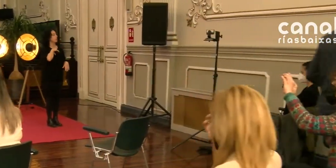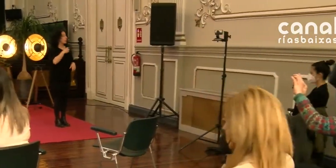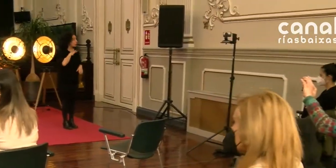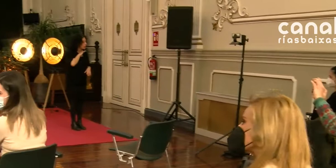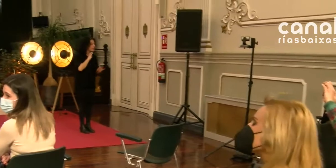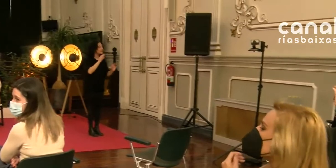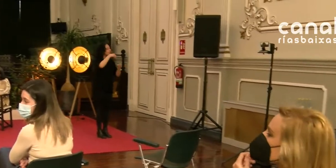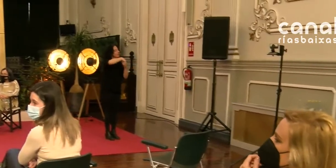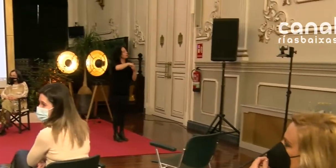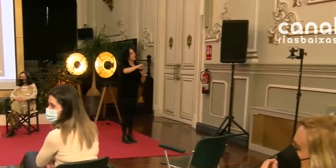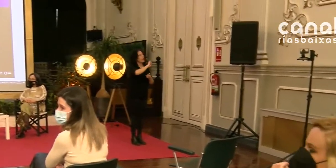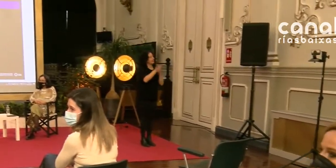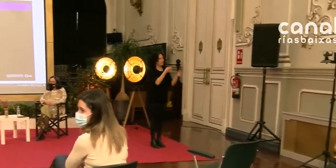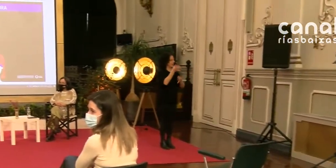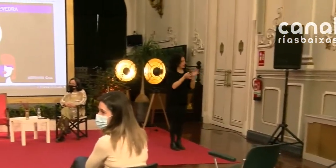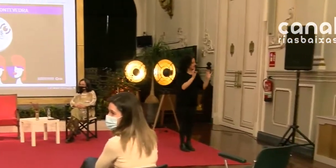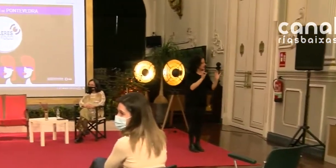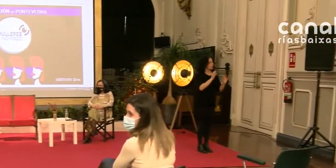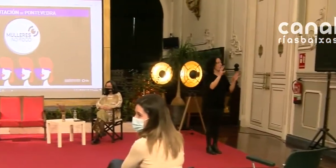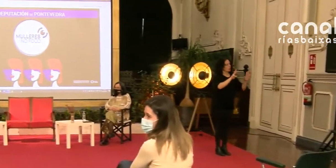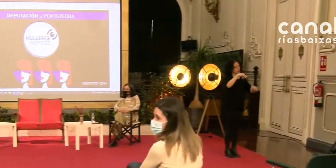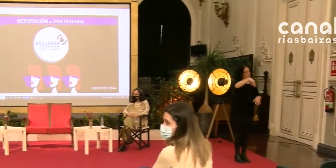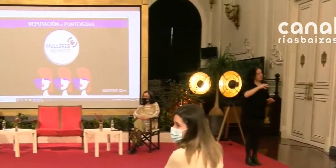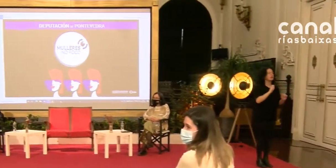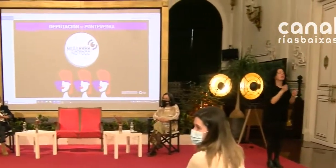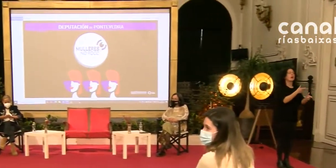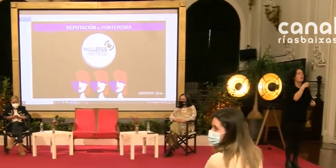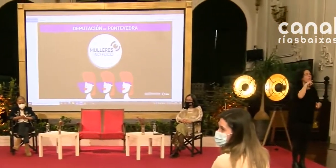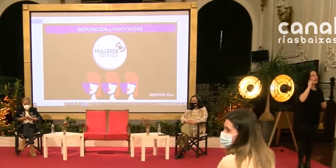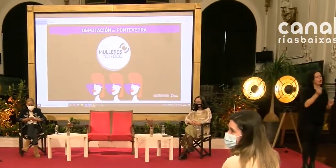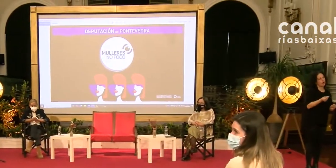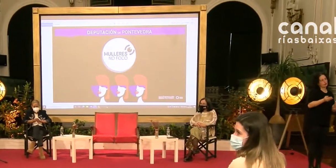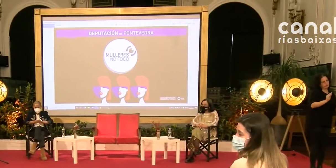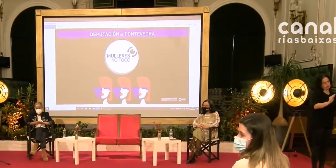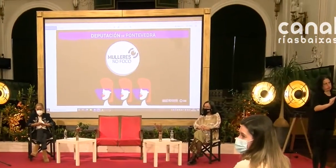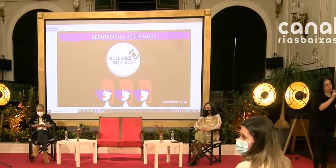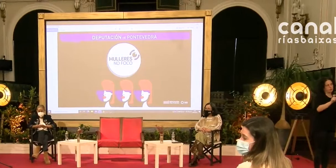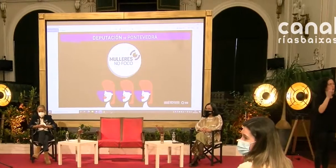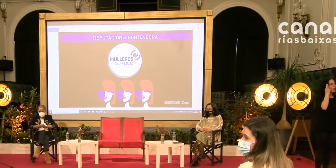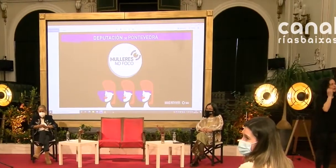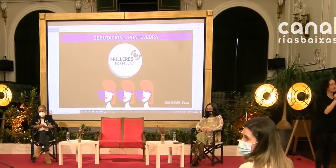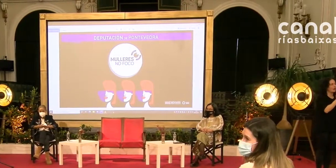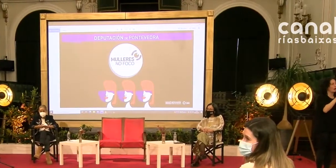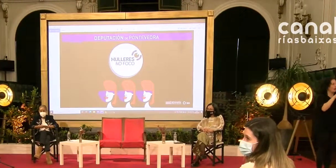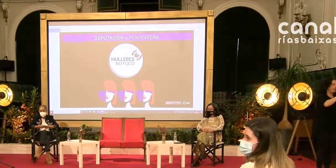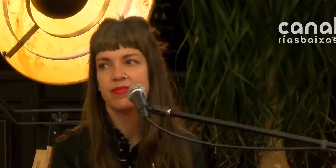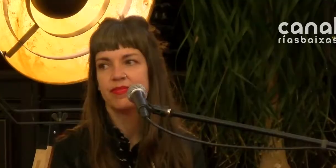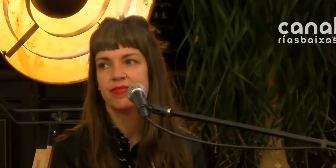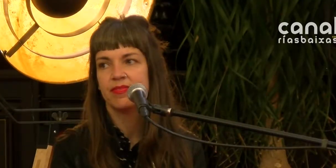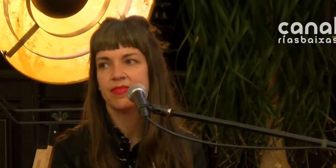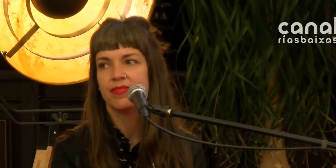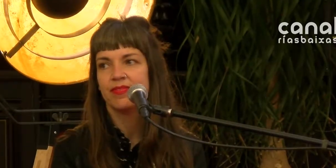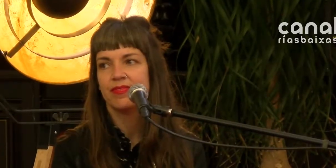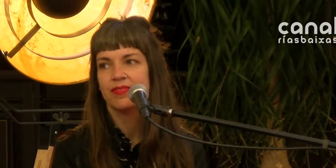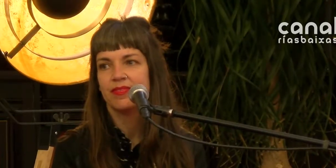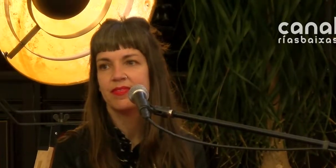tres premios que recoñecen o papel da muller, dotados con 3.000 euros cada un. A partir de mañá poden presentarse as candidaturas